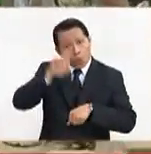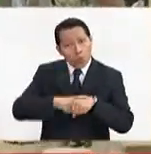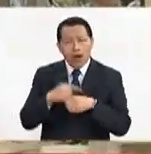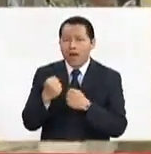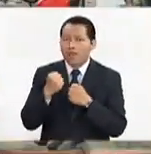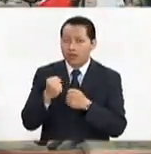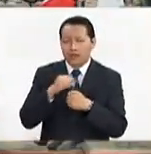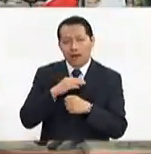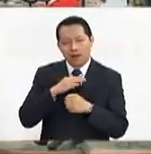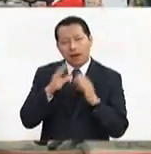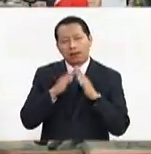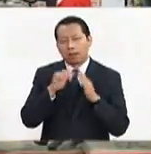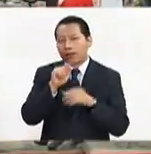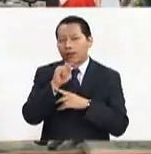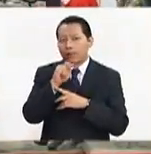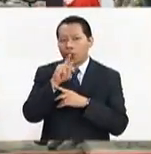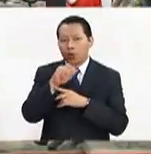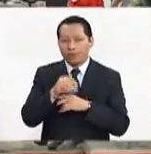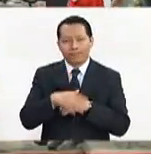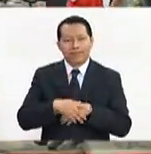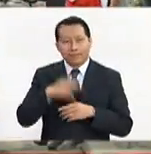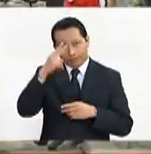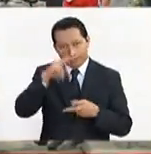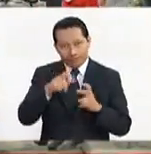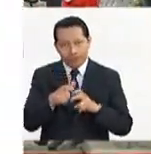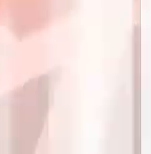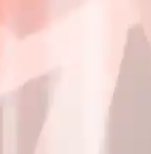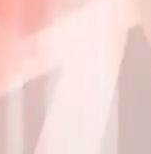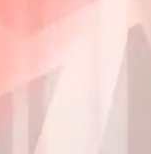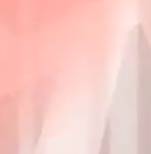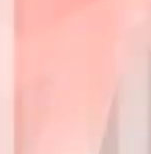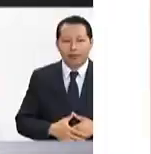Casa Atlapulco. Para México al Día, Omar Vera.